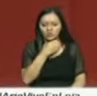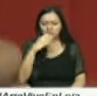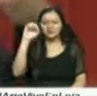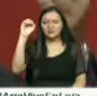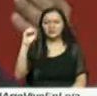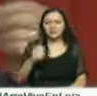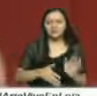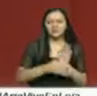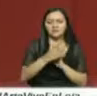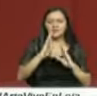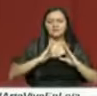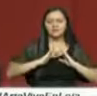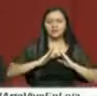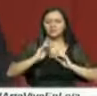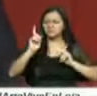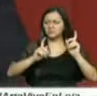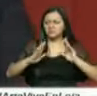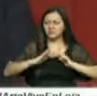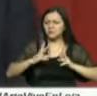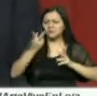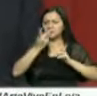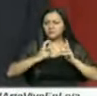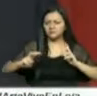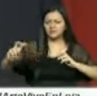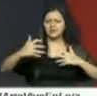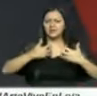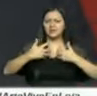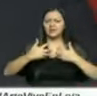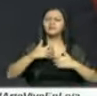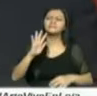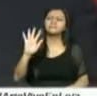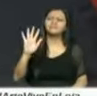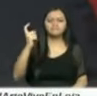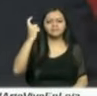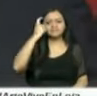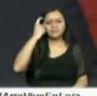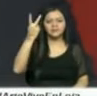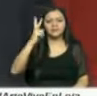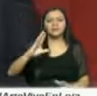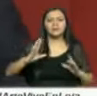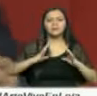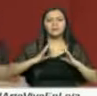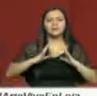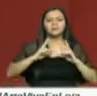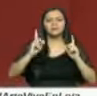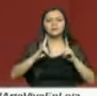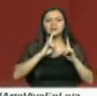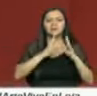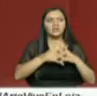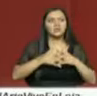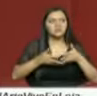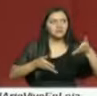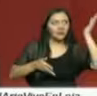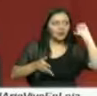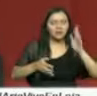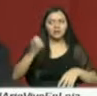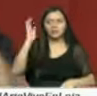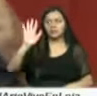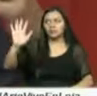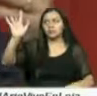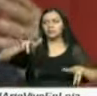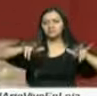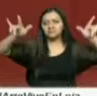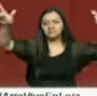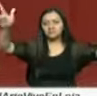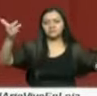de vacaciones y muchas personas están de vacaciones. Pero también son vacaciones en Estados Unidos, en Europa, y los